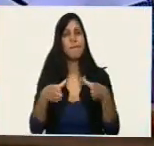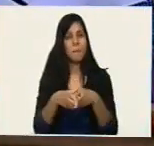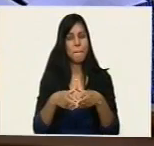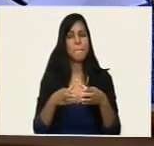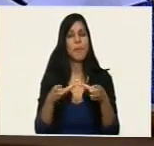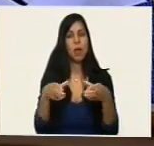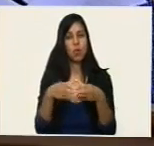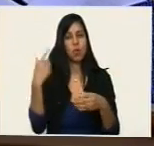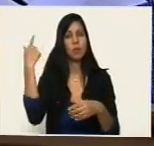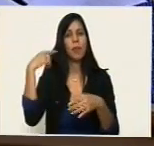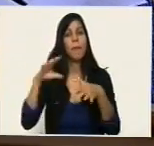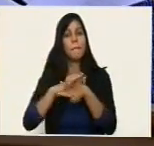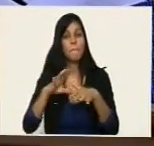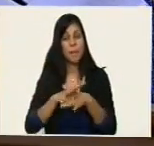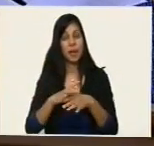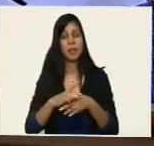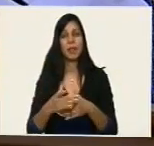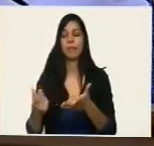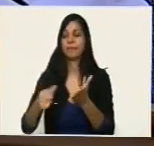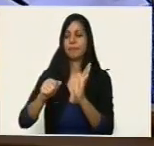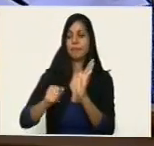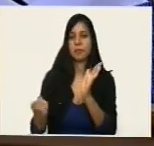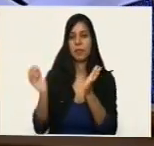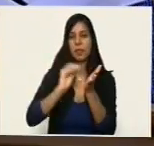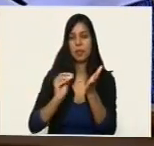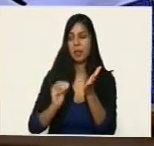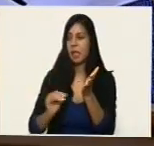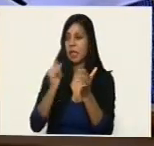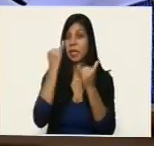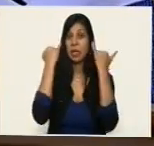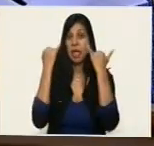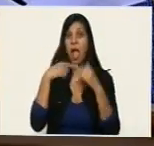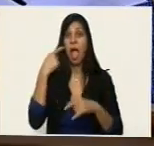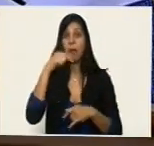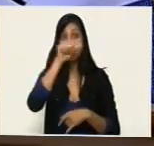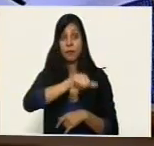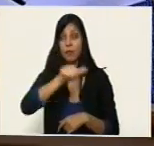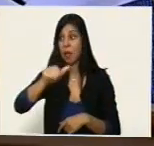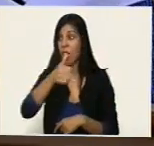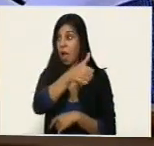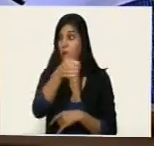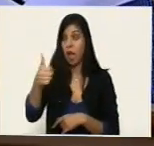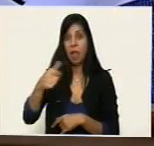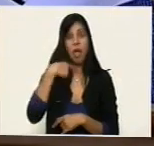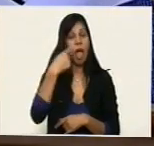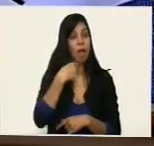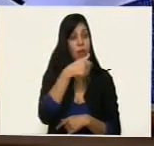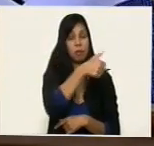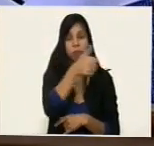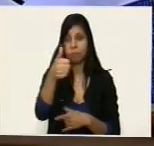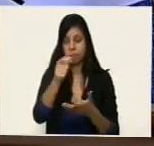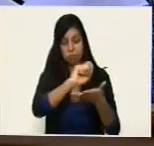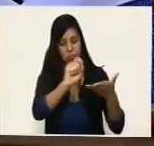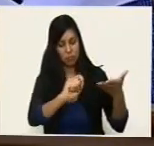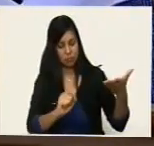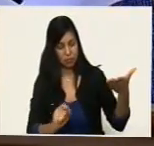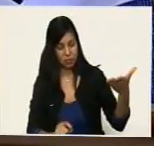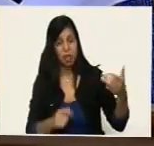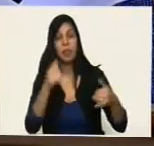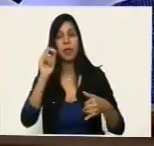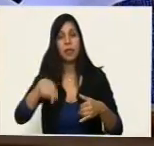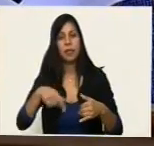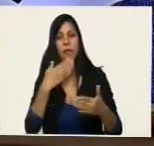Federal Legislativo, se ordena anexar a la misma las intervenciones de todas y todos los constituyentes que participaron en la sesión, así como